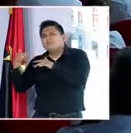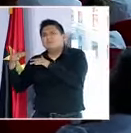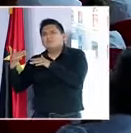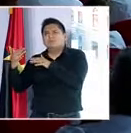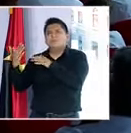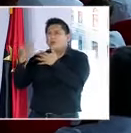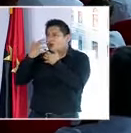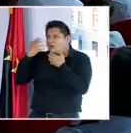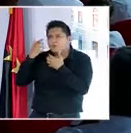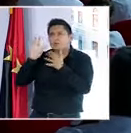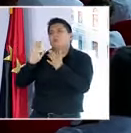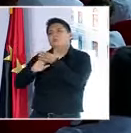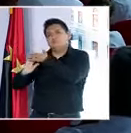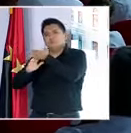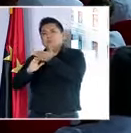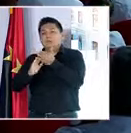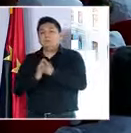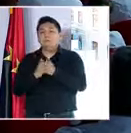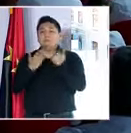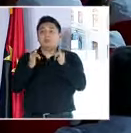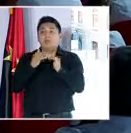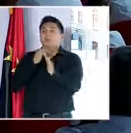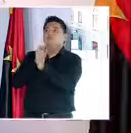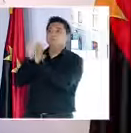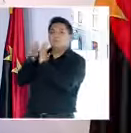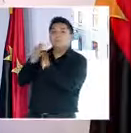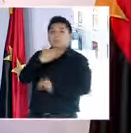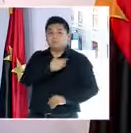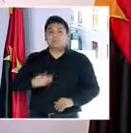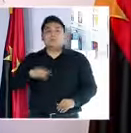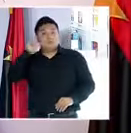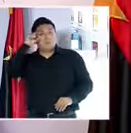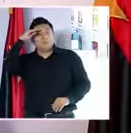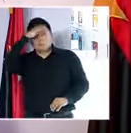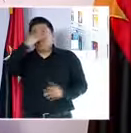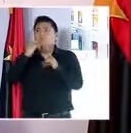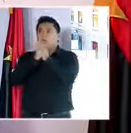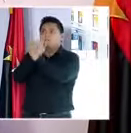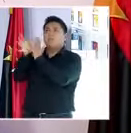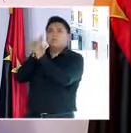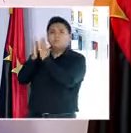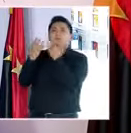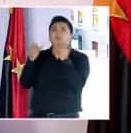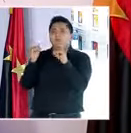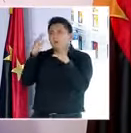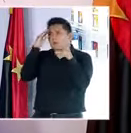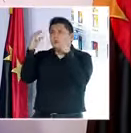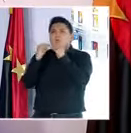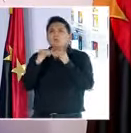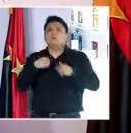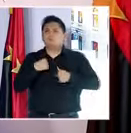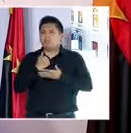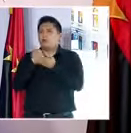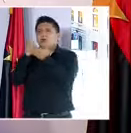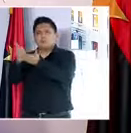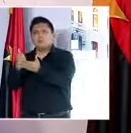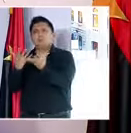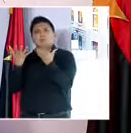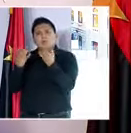Le dijimos al señor presidente que desde Norte de Santander acompañamos el proceso de los diálogos